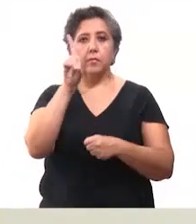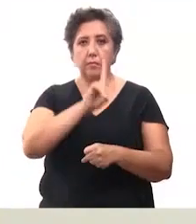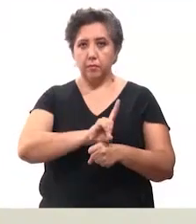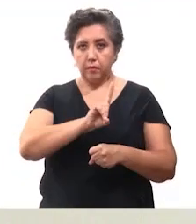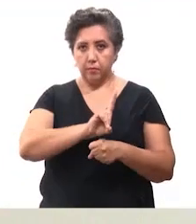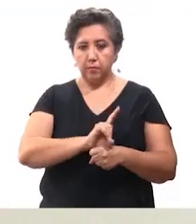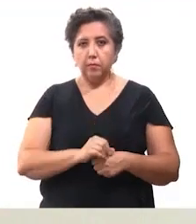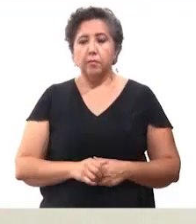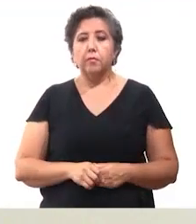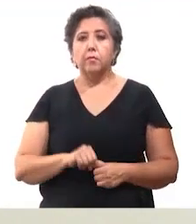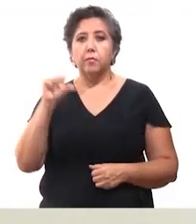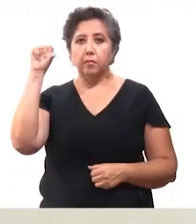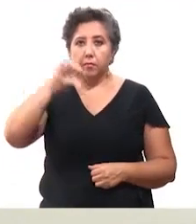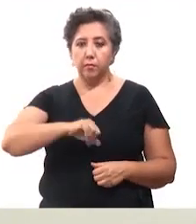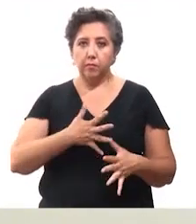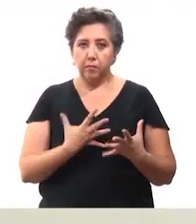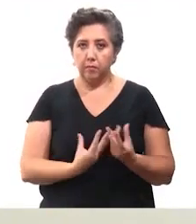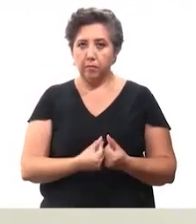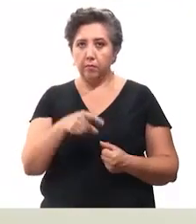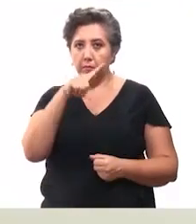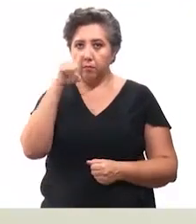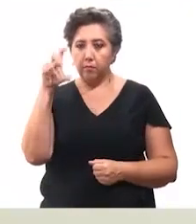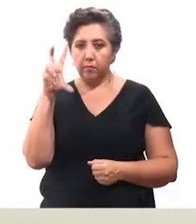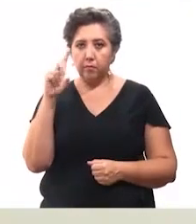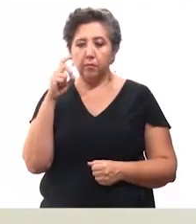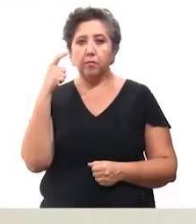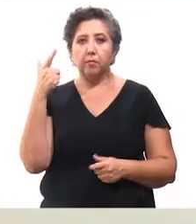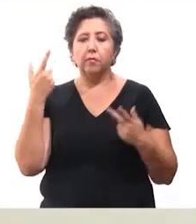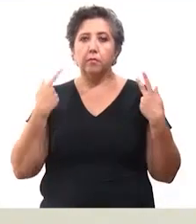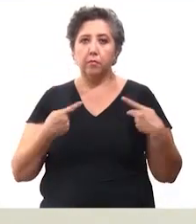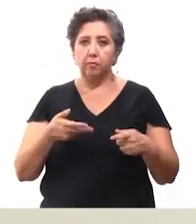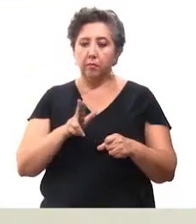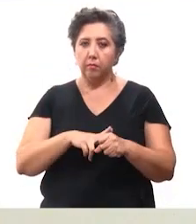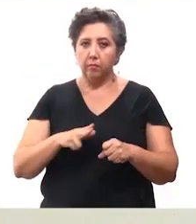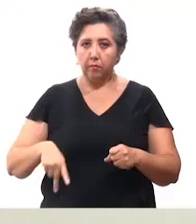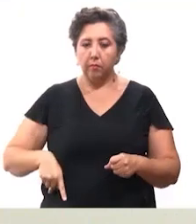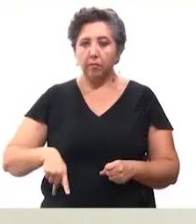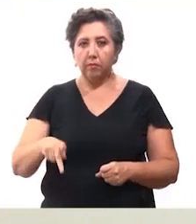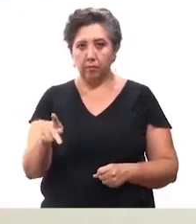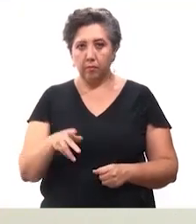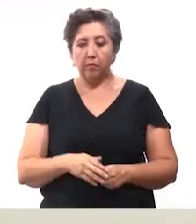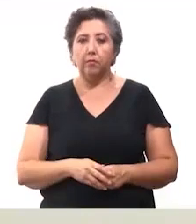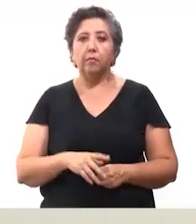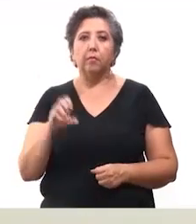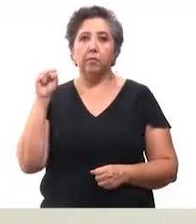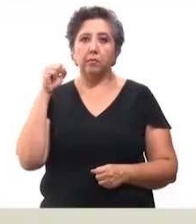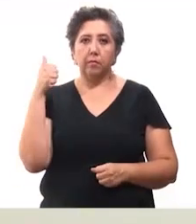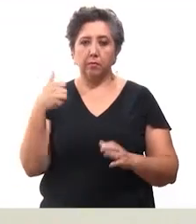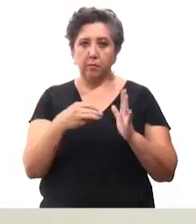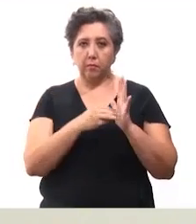y los ingresos diarios. El día de hoy tenemos 137 pacientes en hospitales públicos.